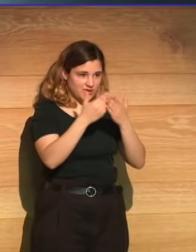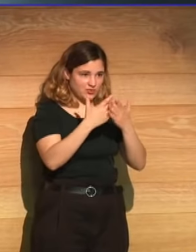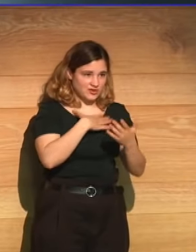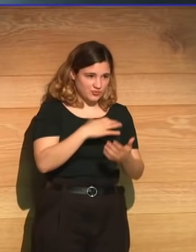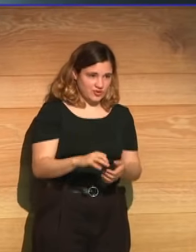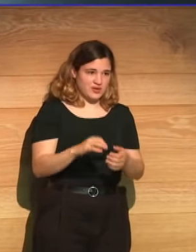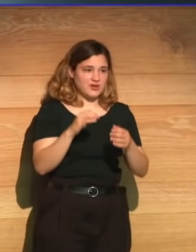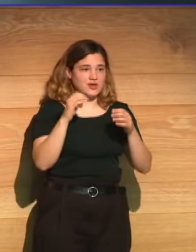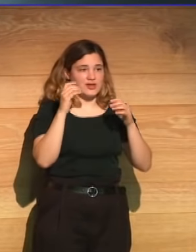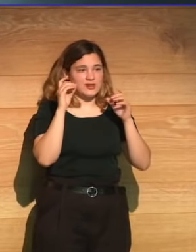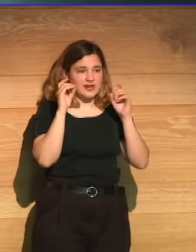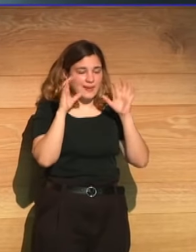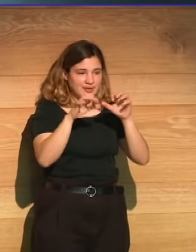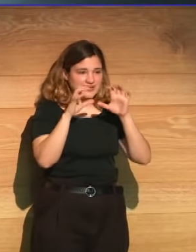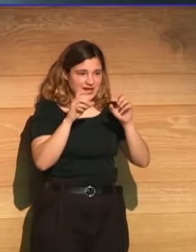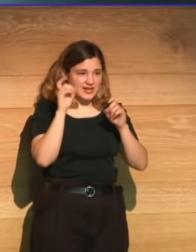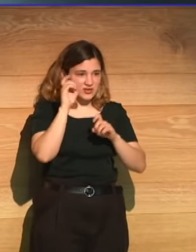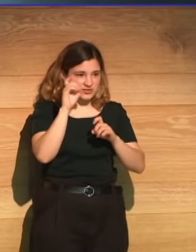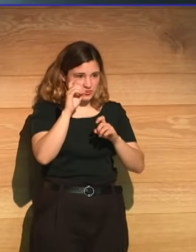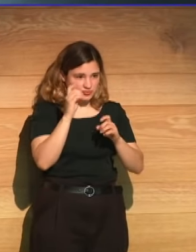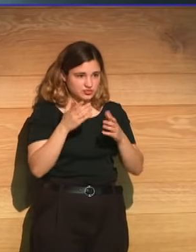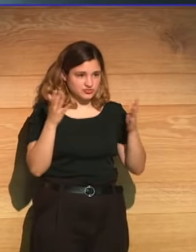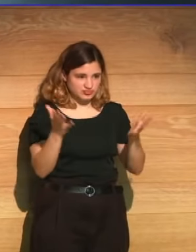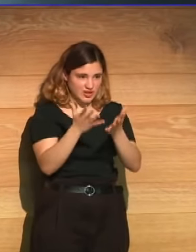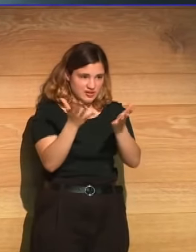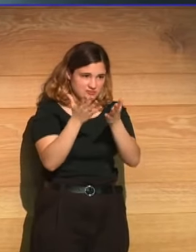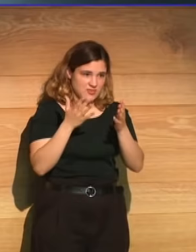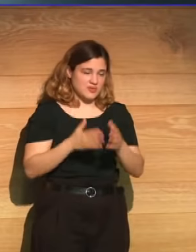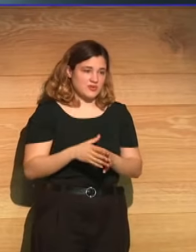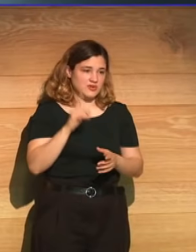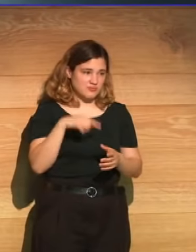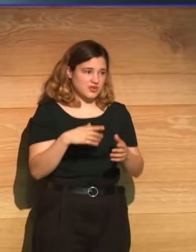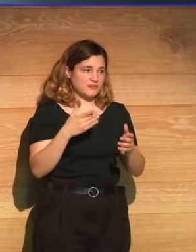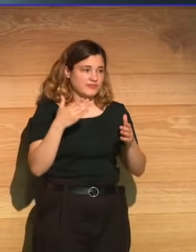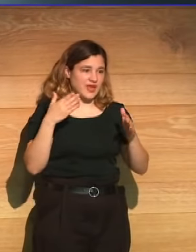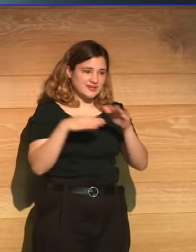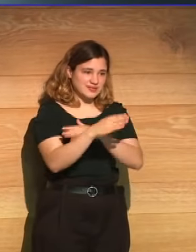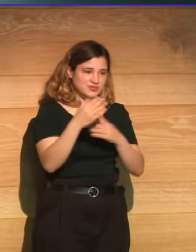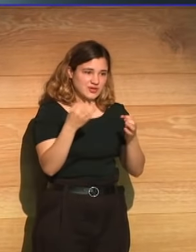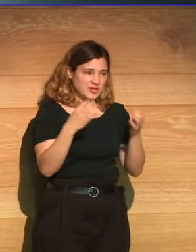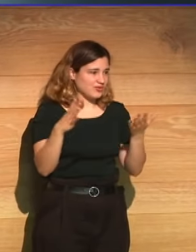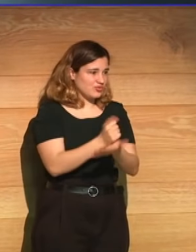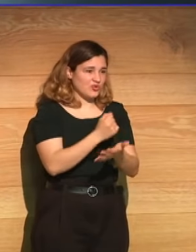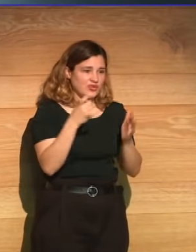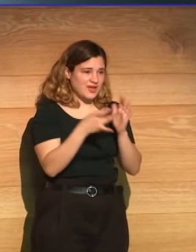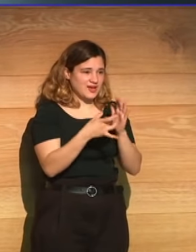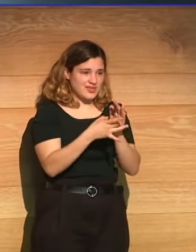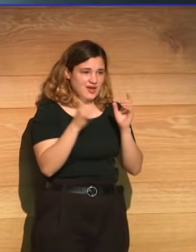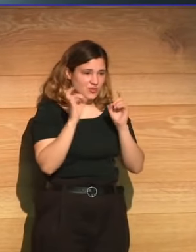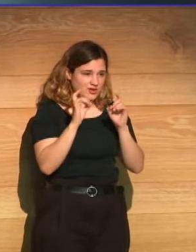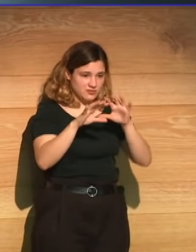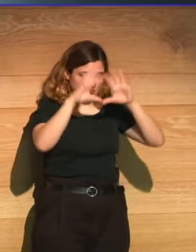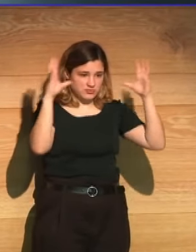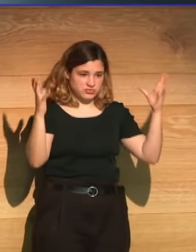alumnos, el trabajo en equipo, la capacidad crítica. Da acceso a todo lo que se ha definido como calidad educativa en el mundo